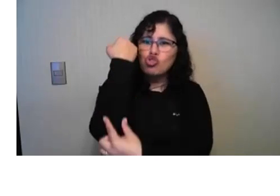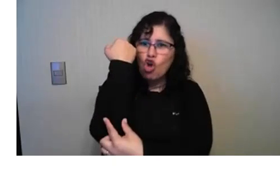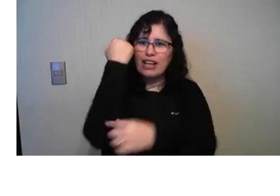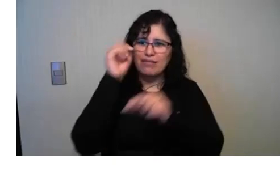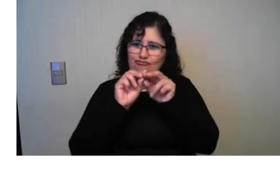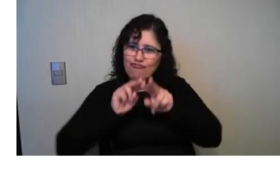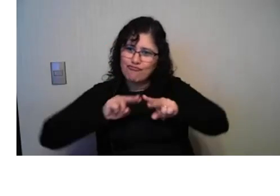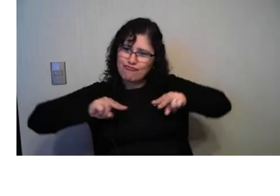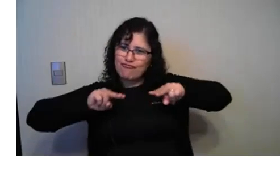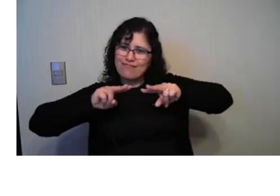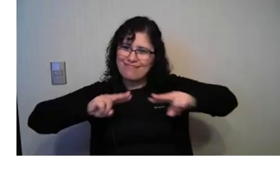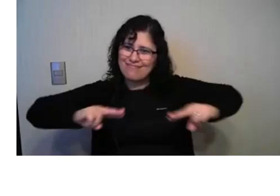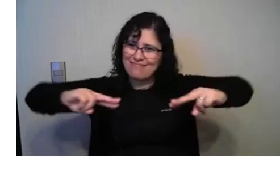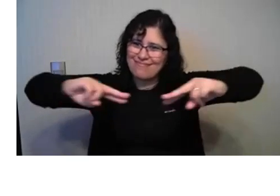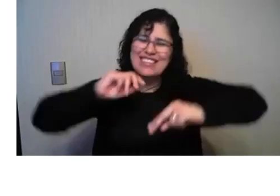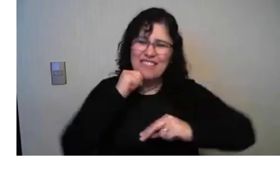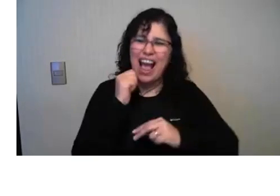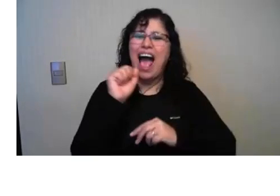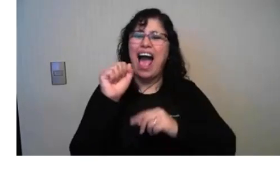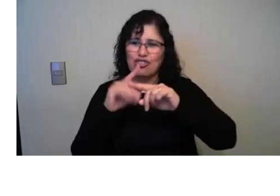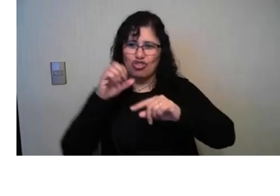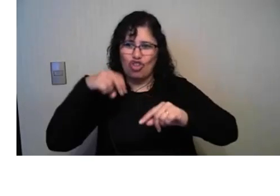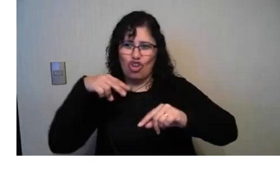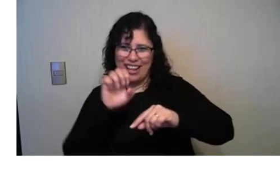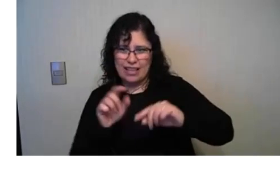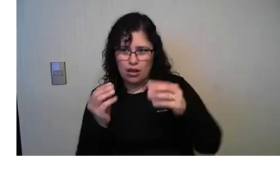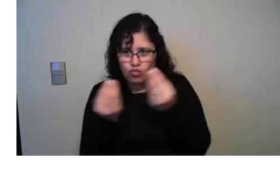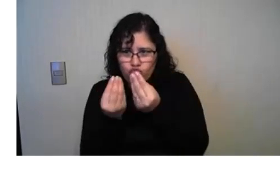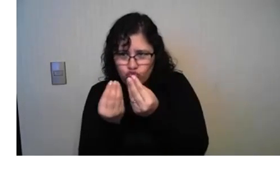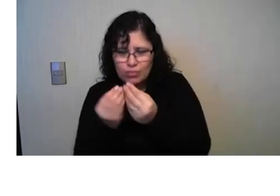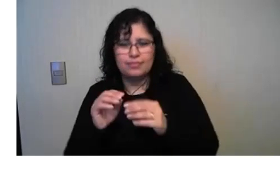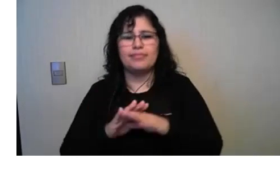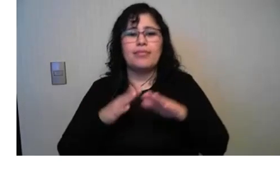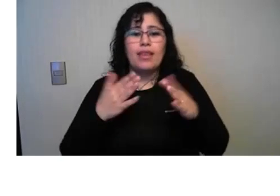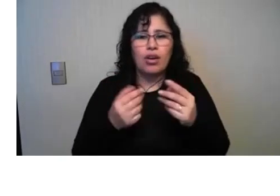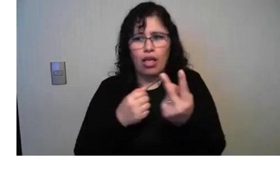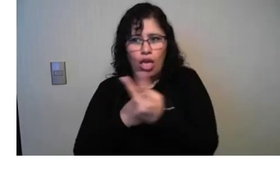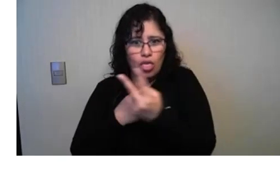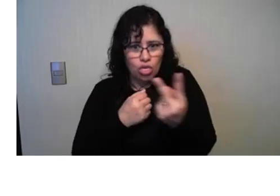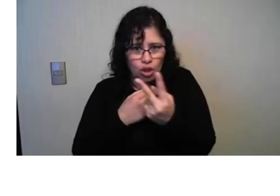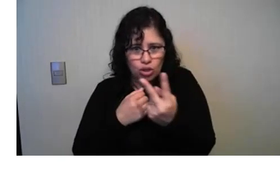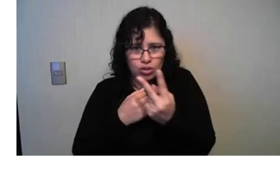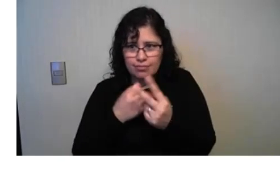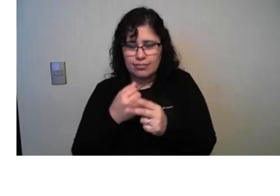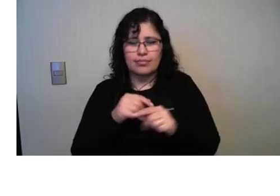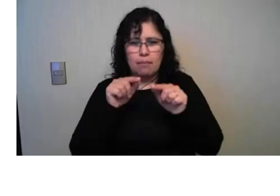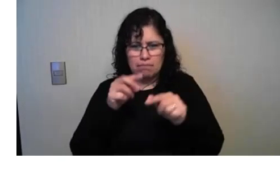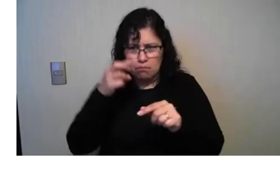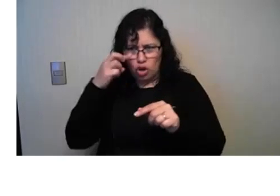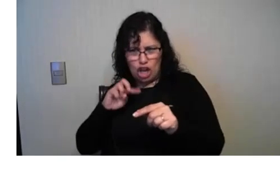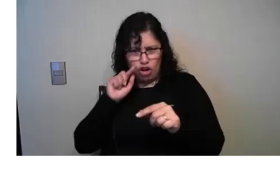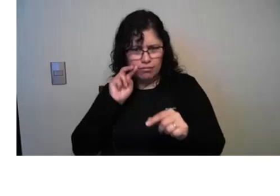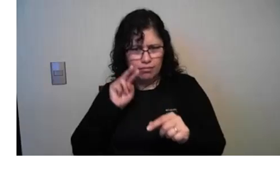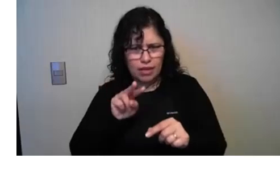Si describimos el cordón posterior, aquí me está indicando dos elementos o dos fascículos. Uno